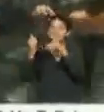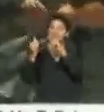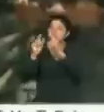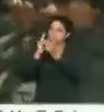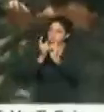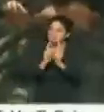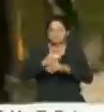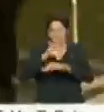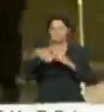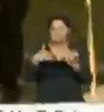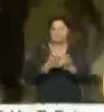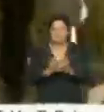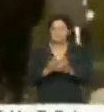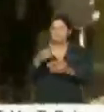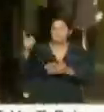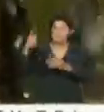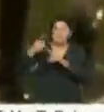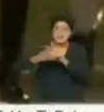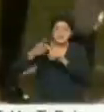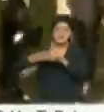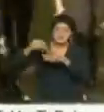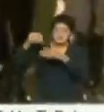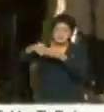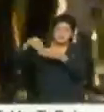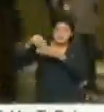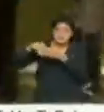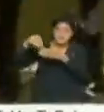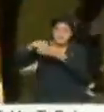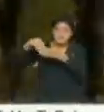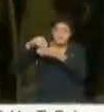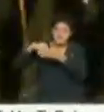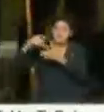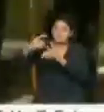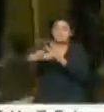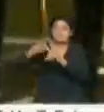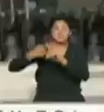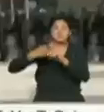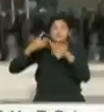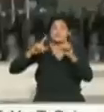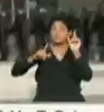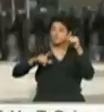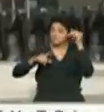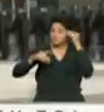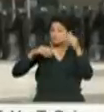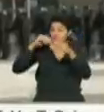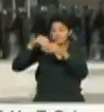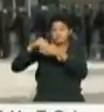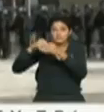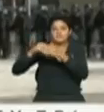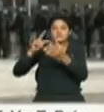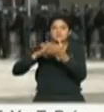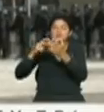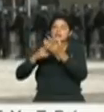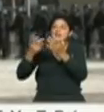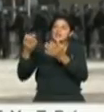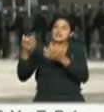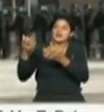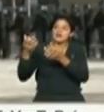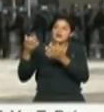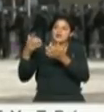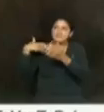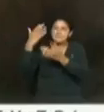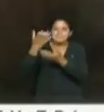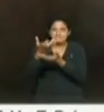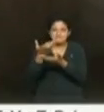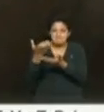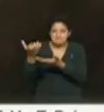ISPOL. El monto de aportaciones a la seguridad social de los uniformados y el Estado unifica los montos que se entrega por seguros de vida, entre